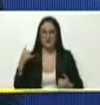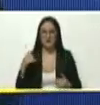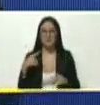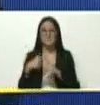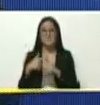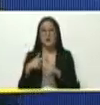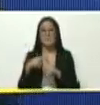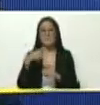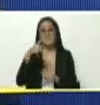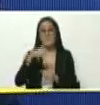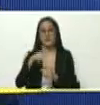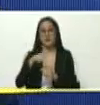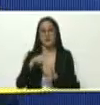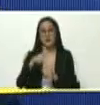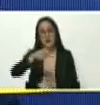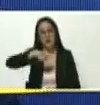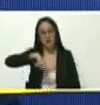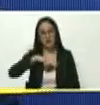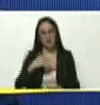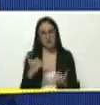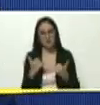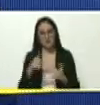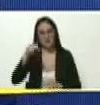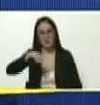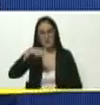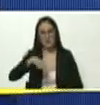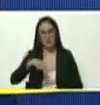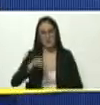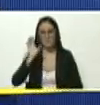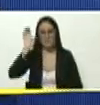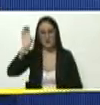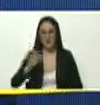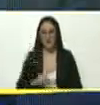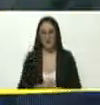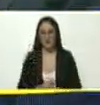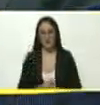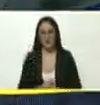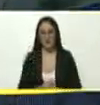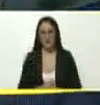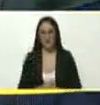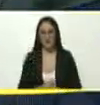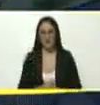petrolera. Somos nosotros, desde aquí, desde esta patria, los que estamos